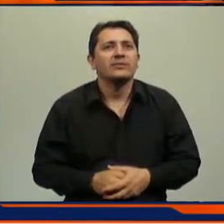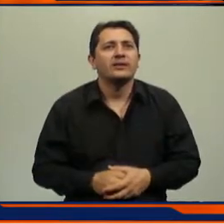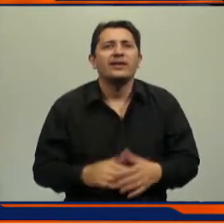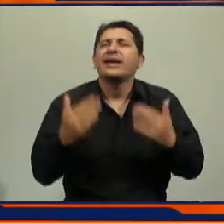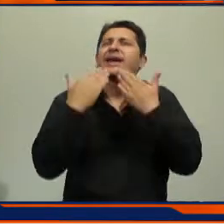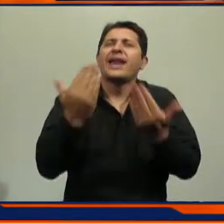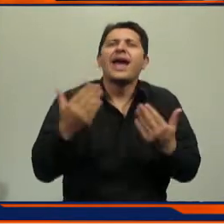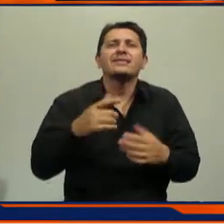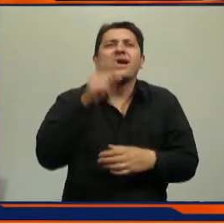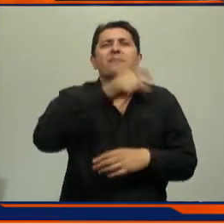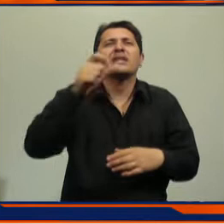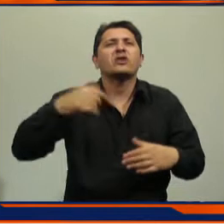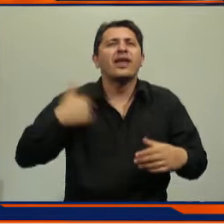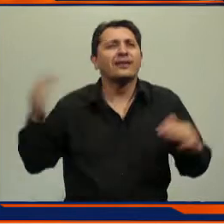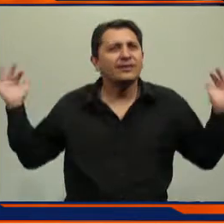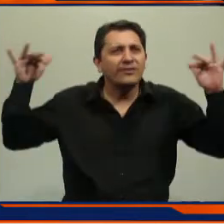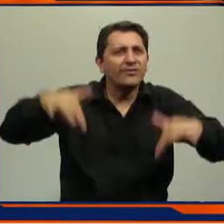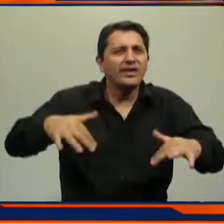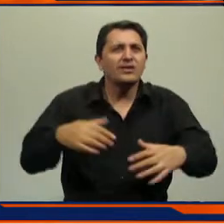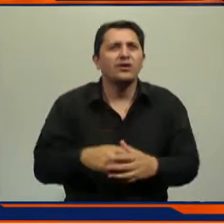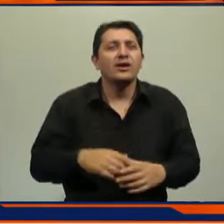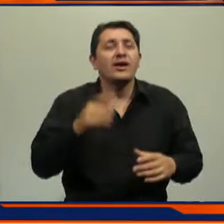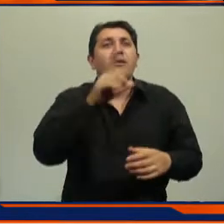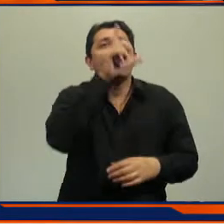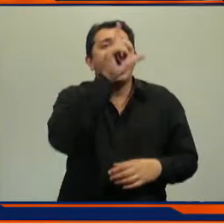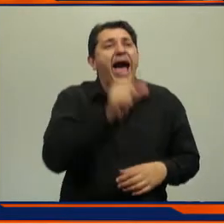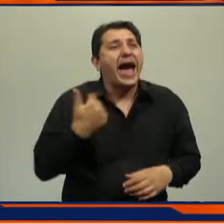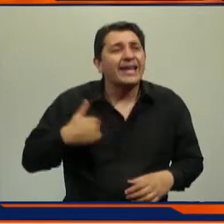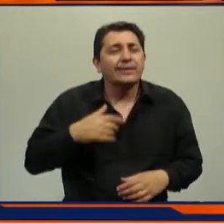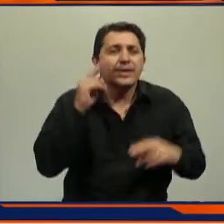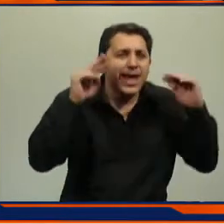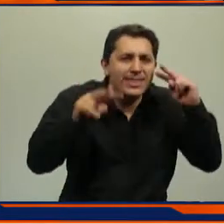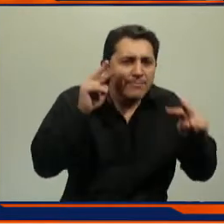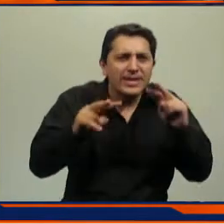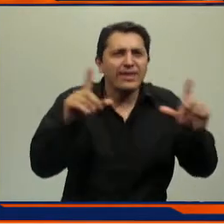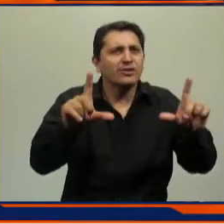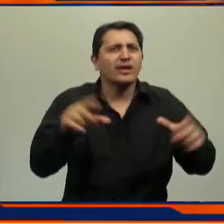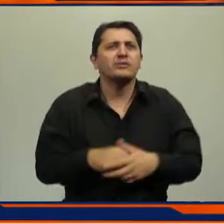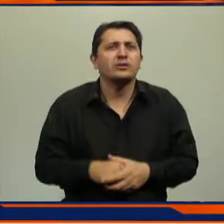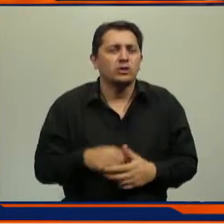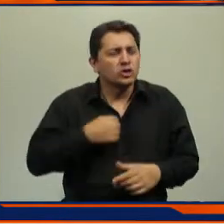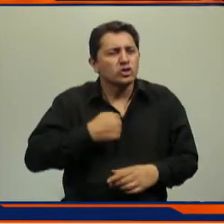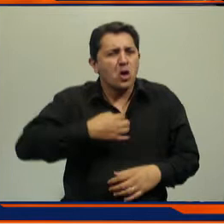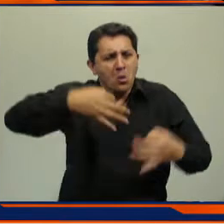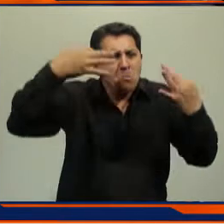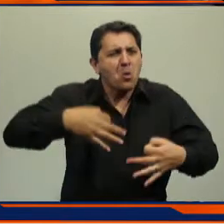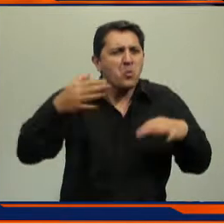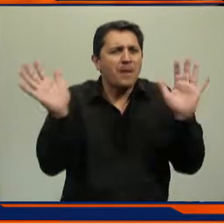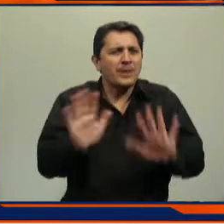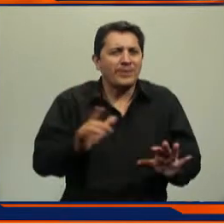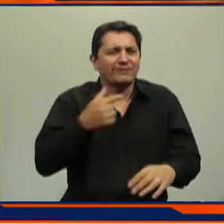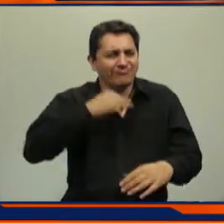a toda la gente que vino de Argentina, a toda la Argentina que lo está mirando, y bueno, estoy muy bien preparado para obtener el